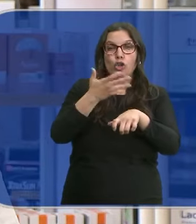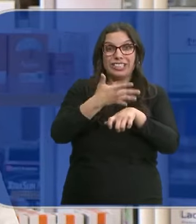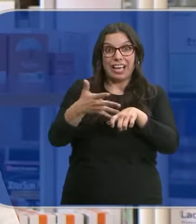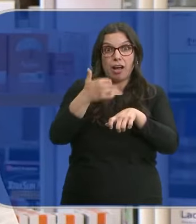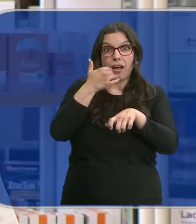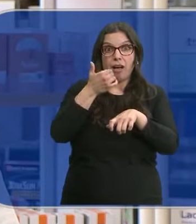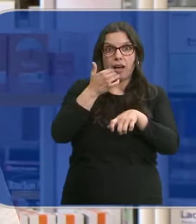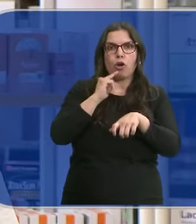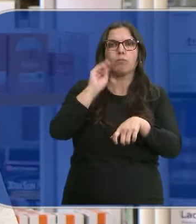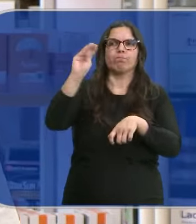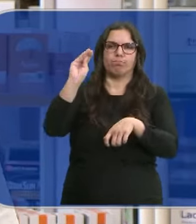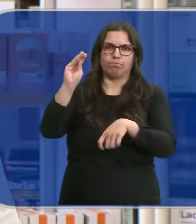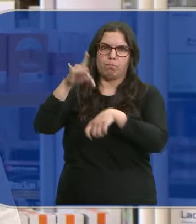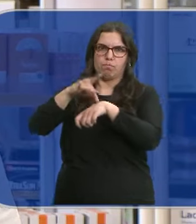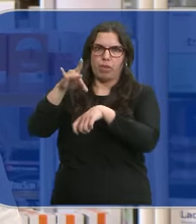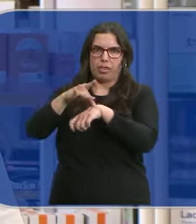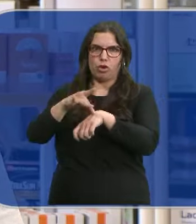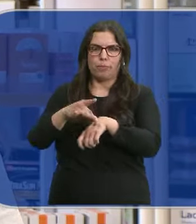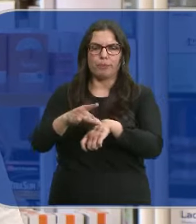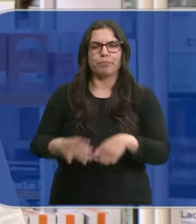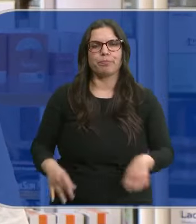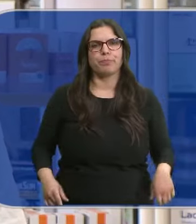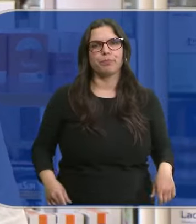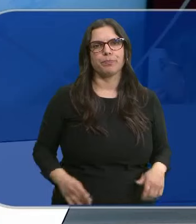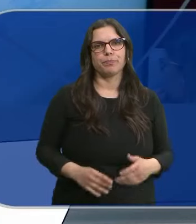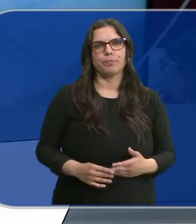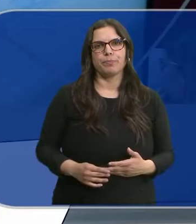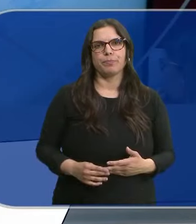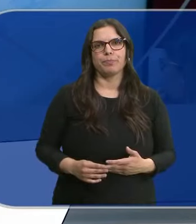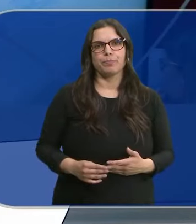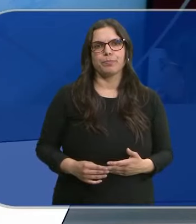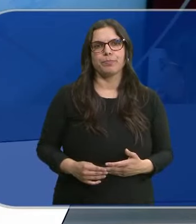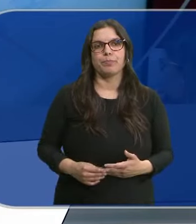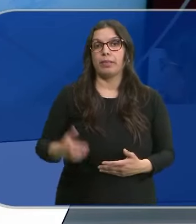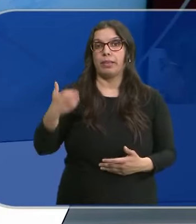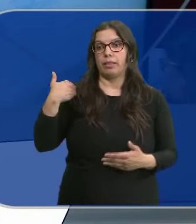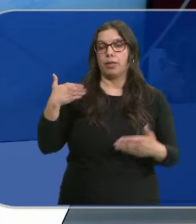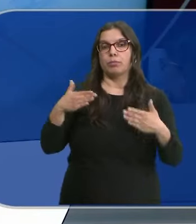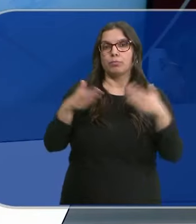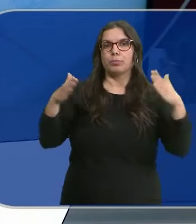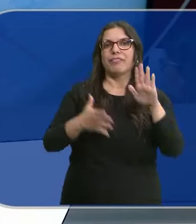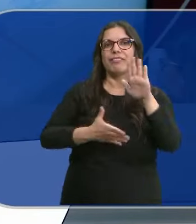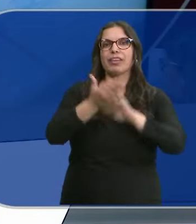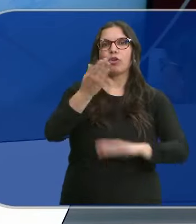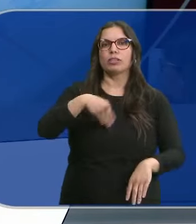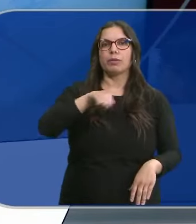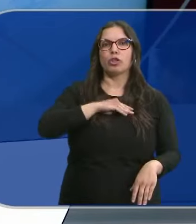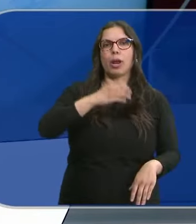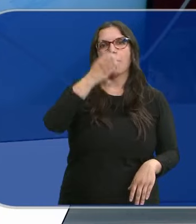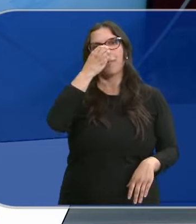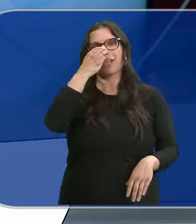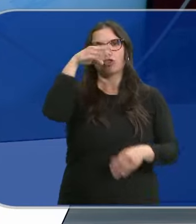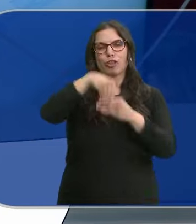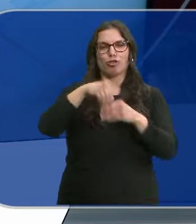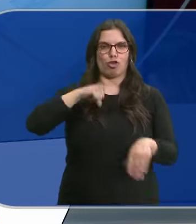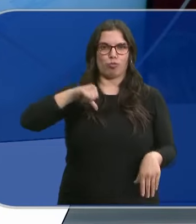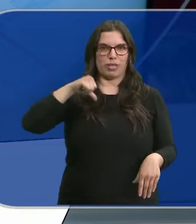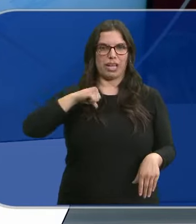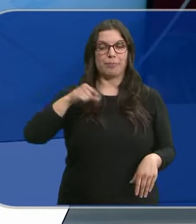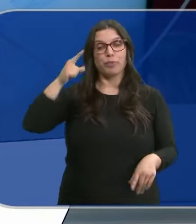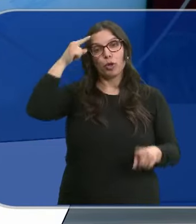sangrar, que vayan a consultar al médico. Acaba de ponerse en marcha la Federación Española de Payasos de Hospital.